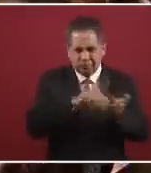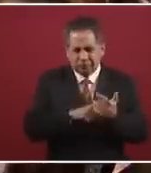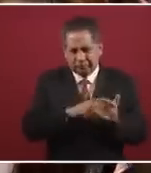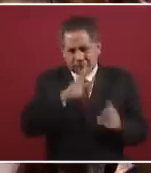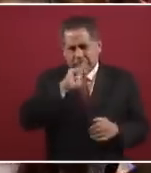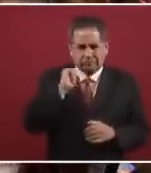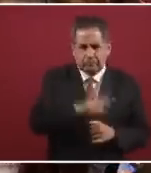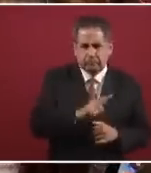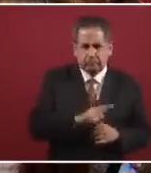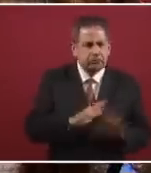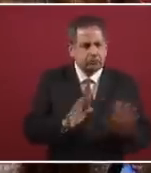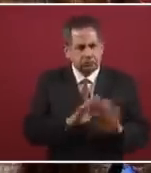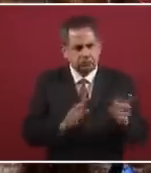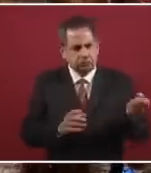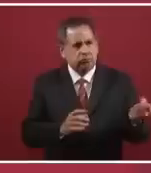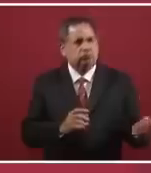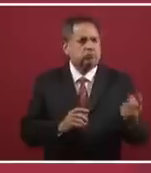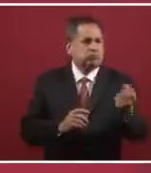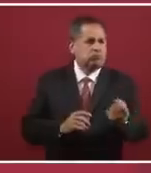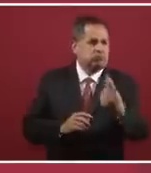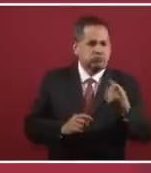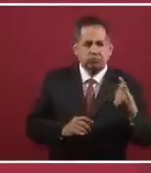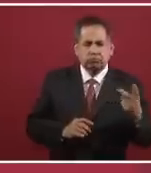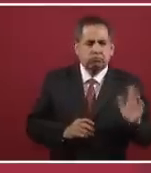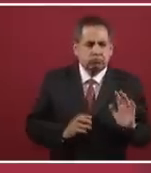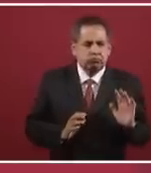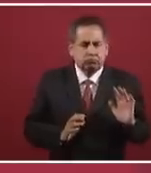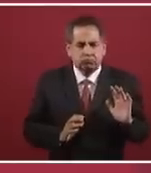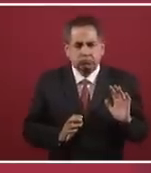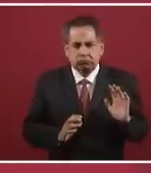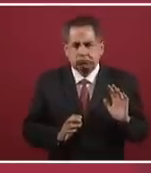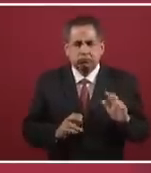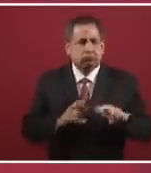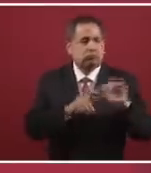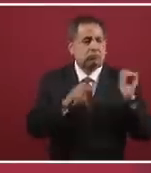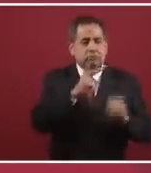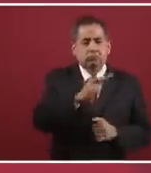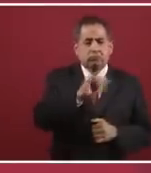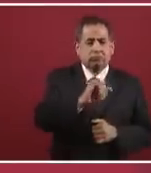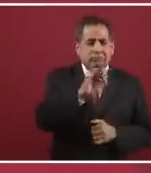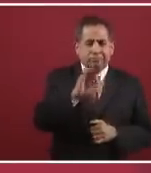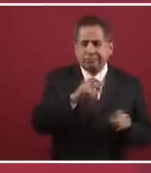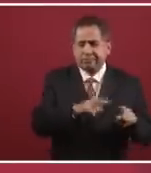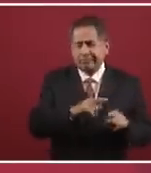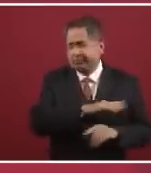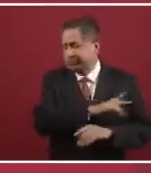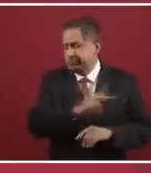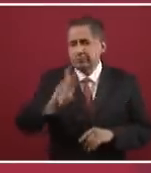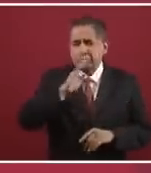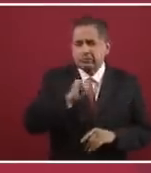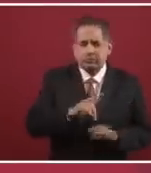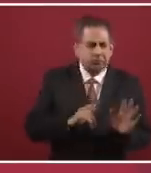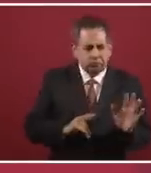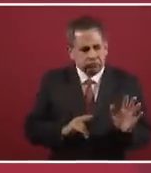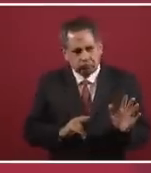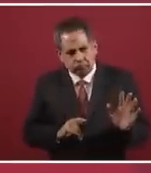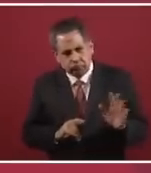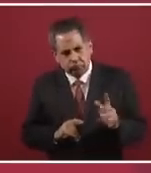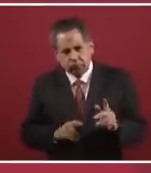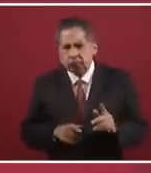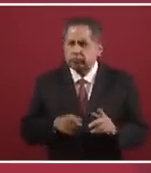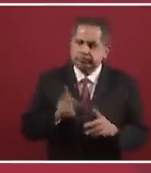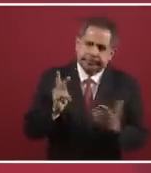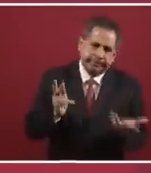no ni siquiera el caso de la procuraduría pero sí